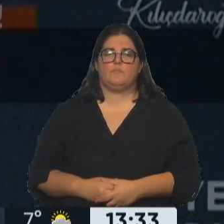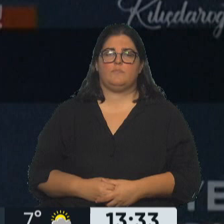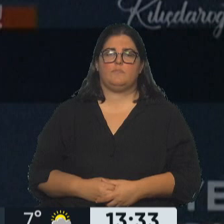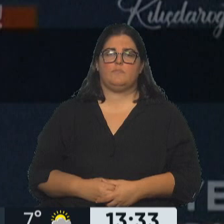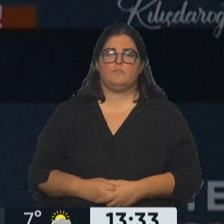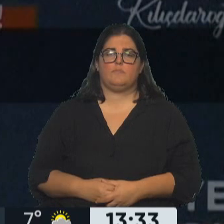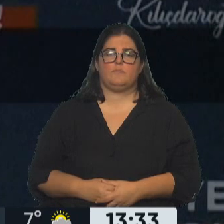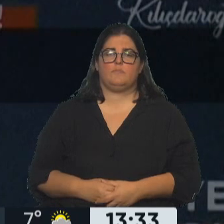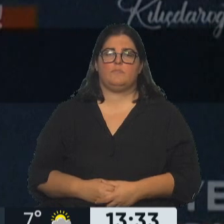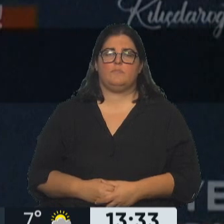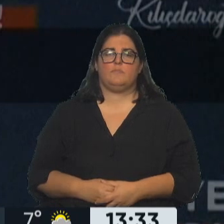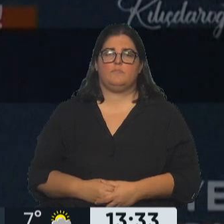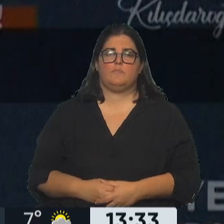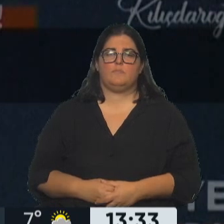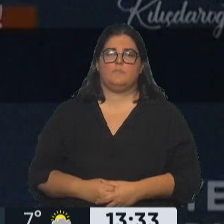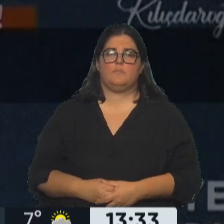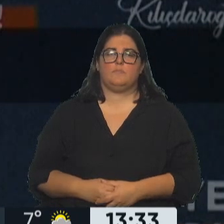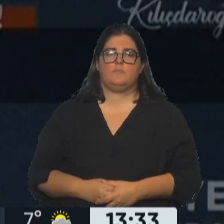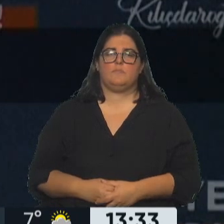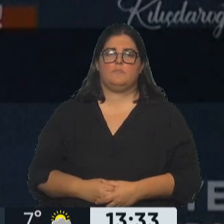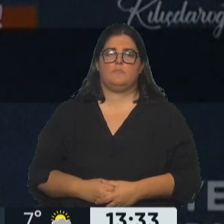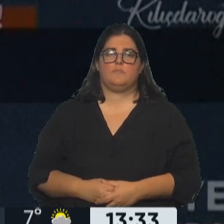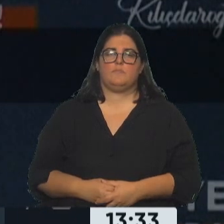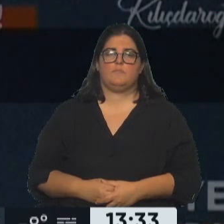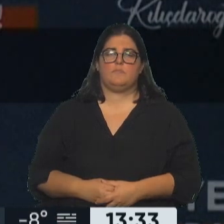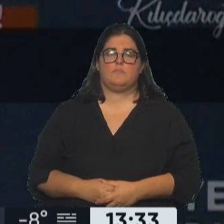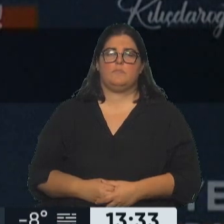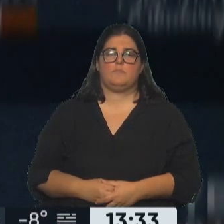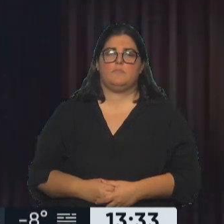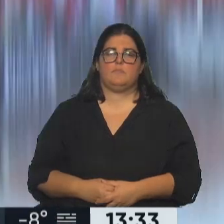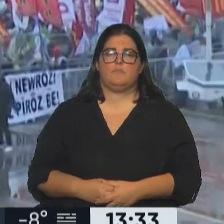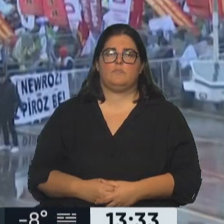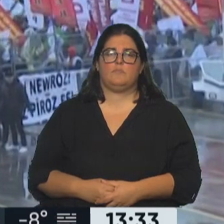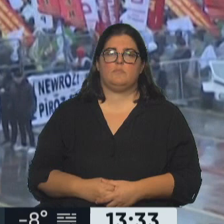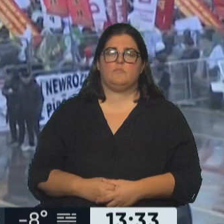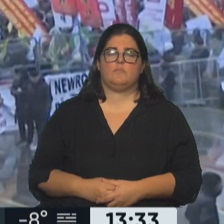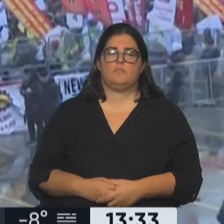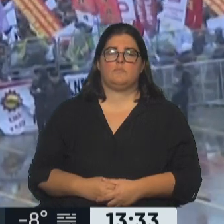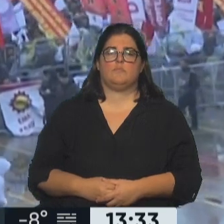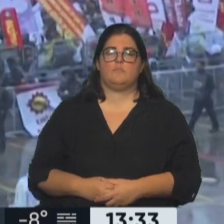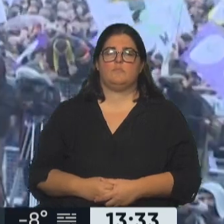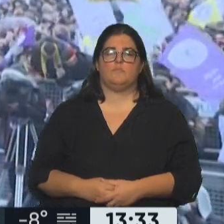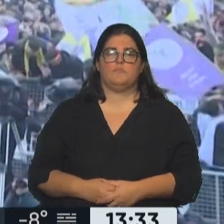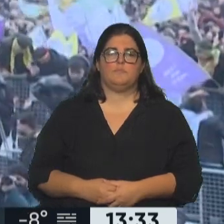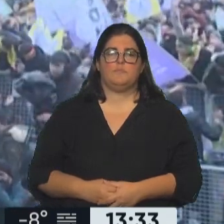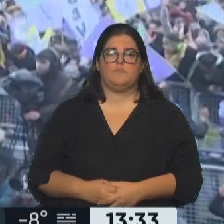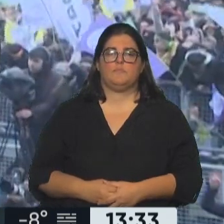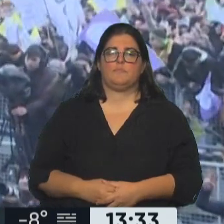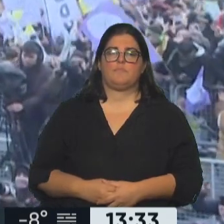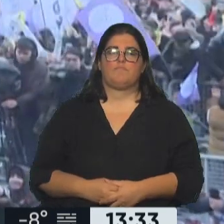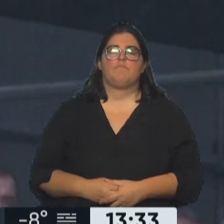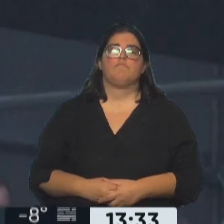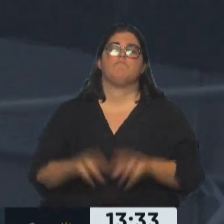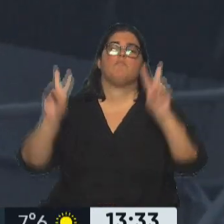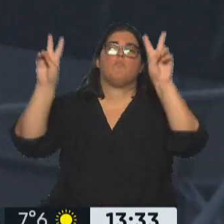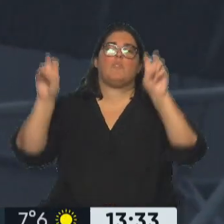asla oturmadım ve hiçbir zaman da oturmayacağım. Nokta. La cuestión kurda,